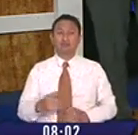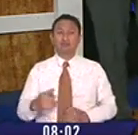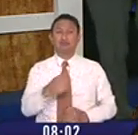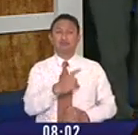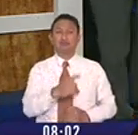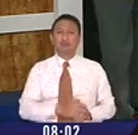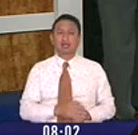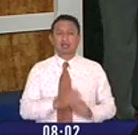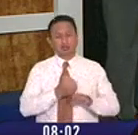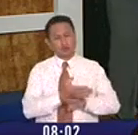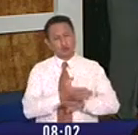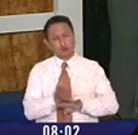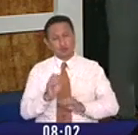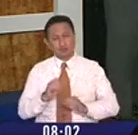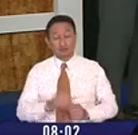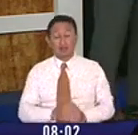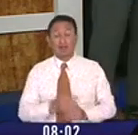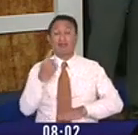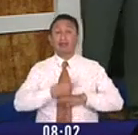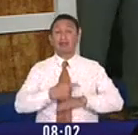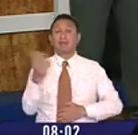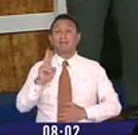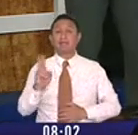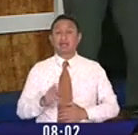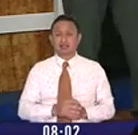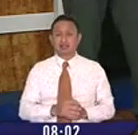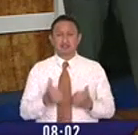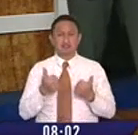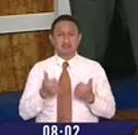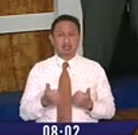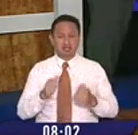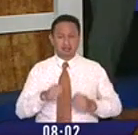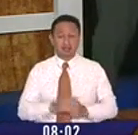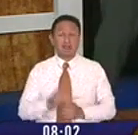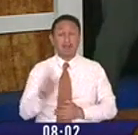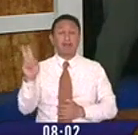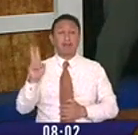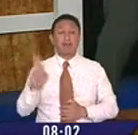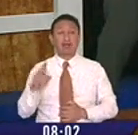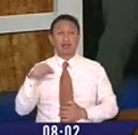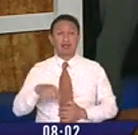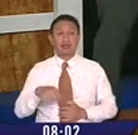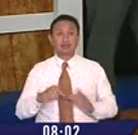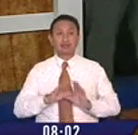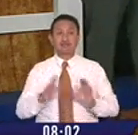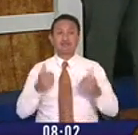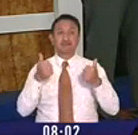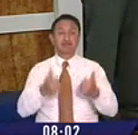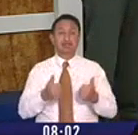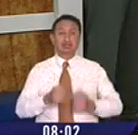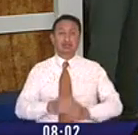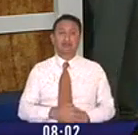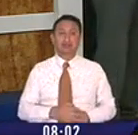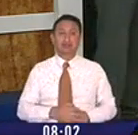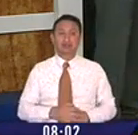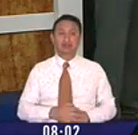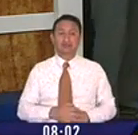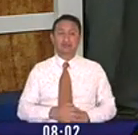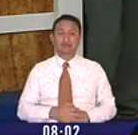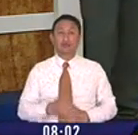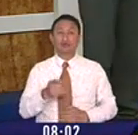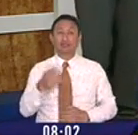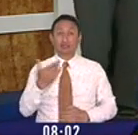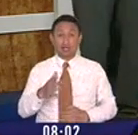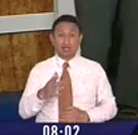rápidas recomendaciones en un día prácticas, viernes, que debe ser sencillamente bueno. Bueno, para el fin de semana, sí. Usted debe